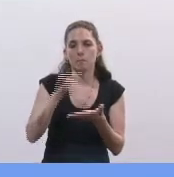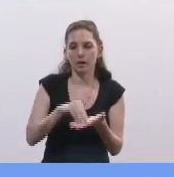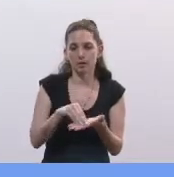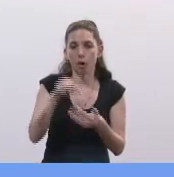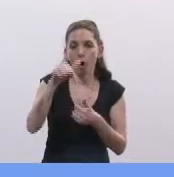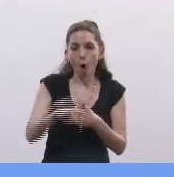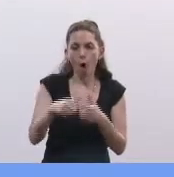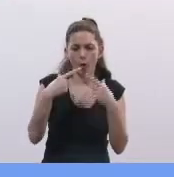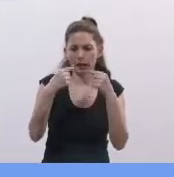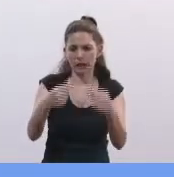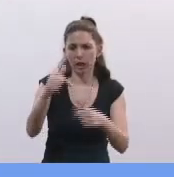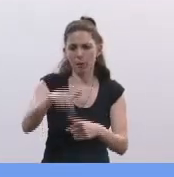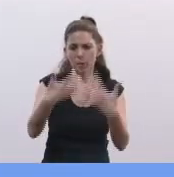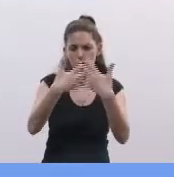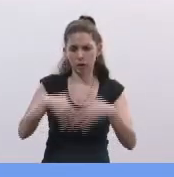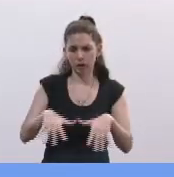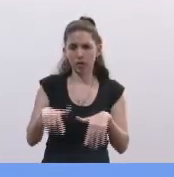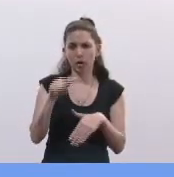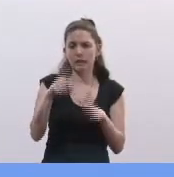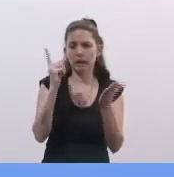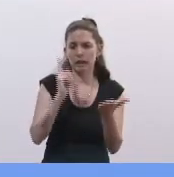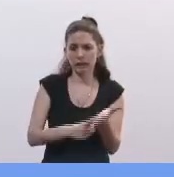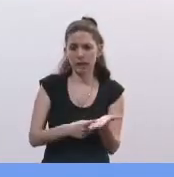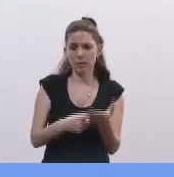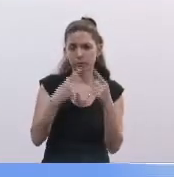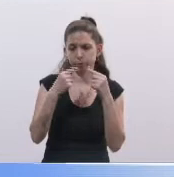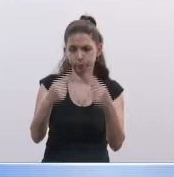hoy han atacado mi proyecto y este dictamen,